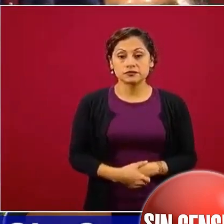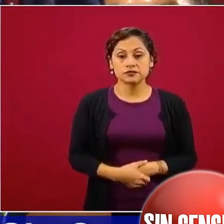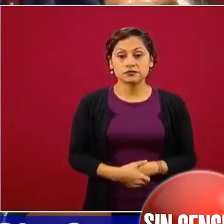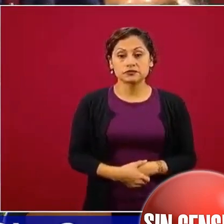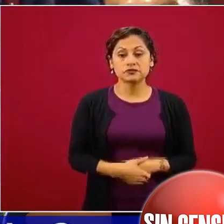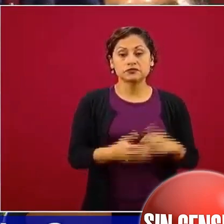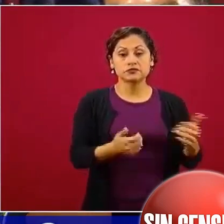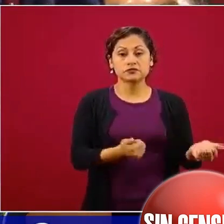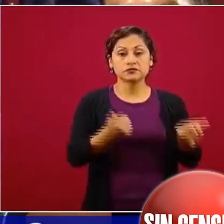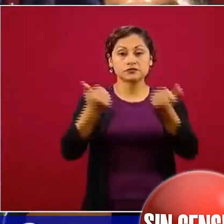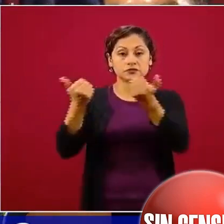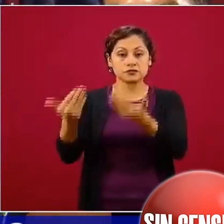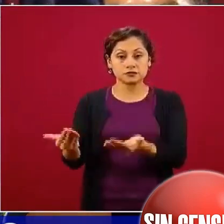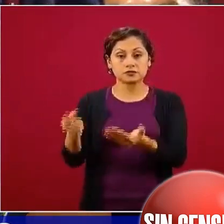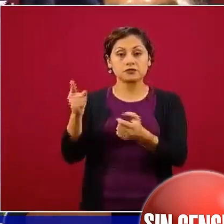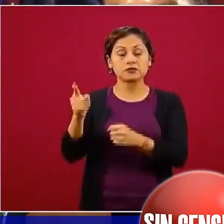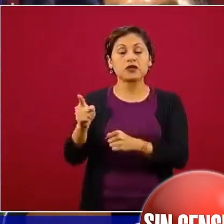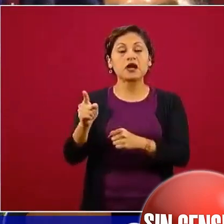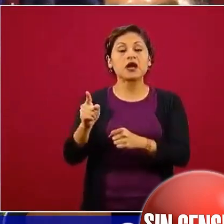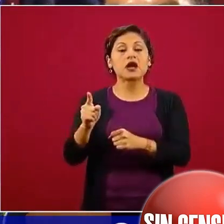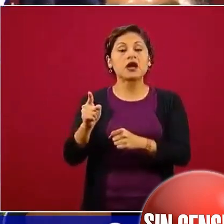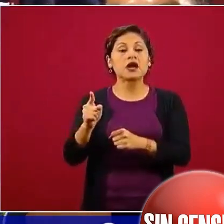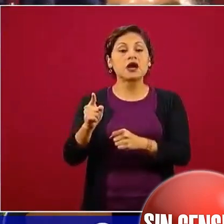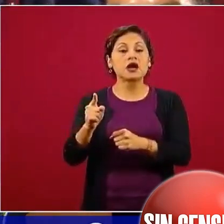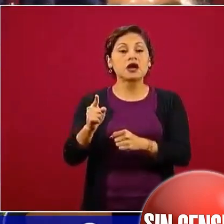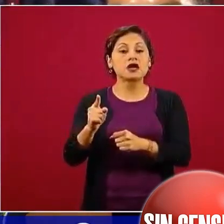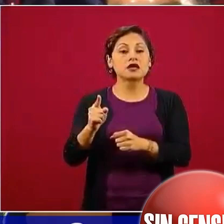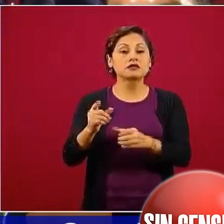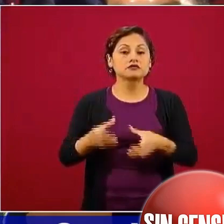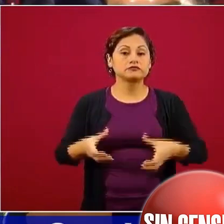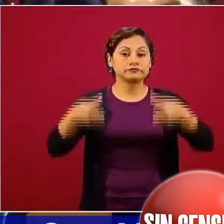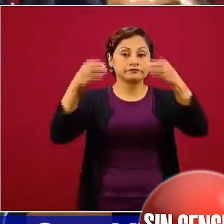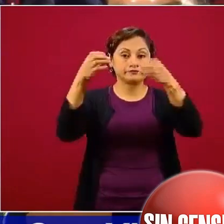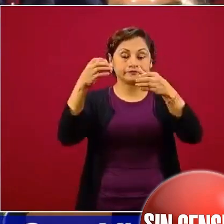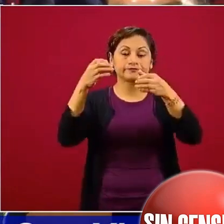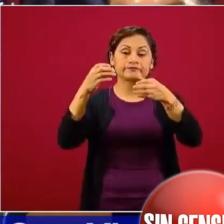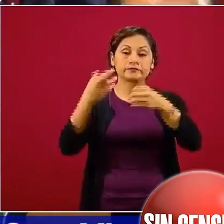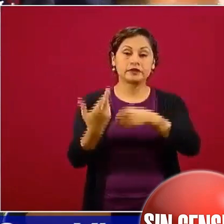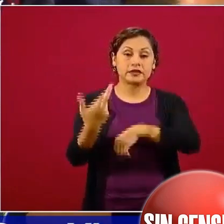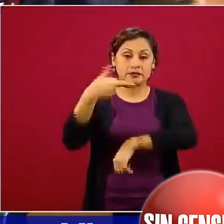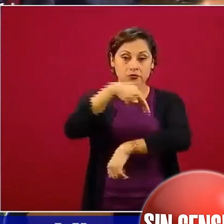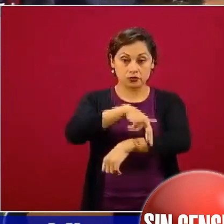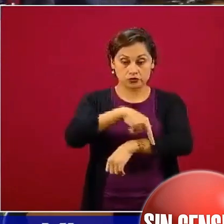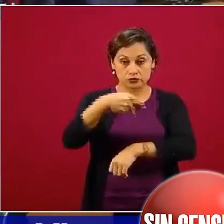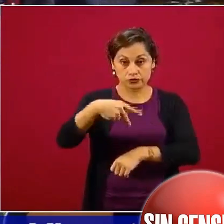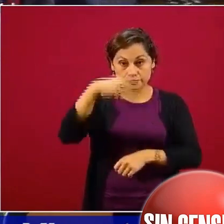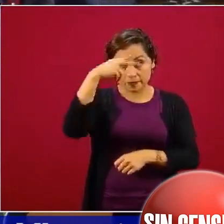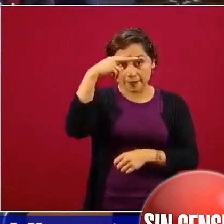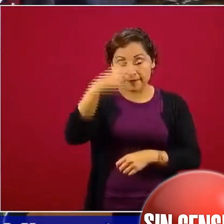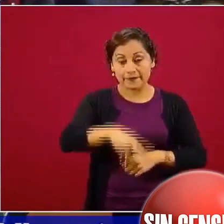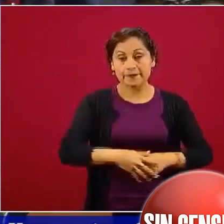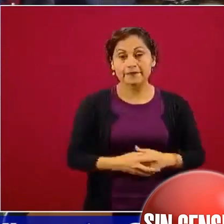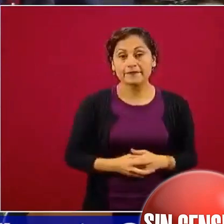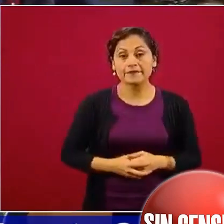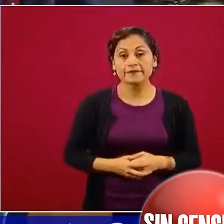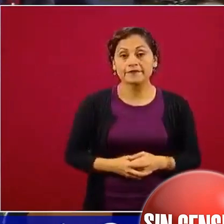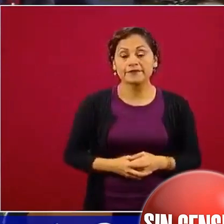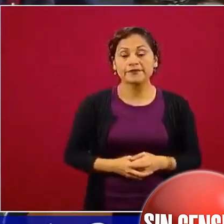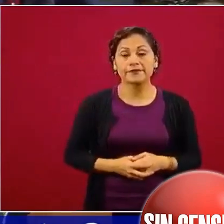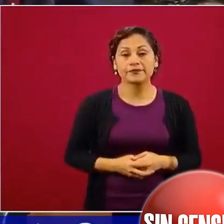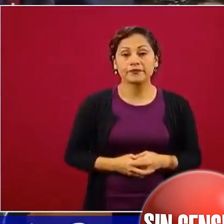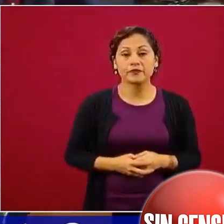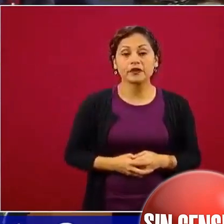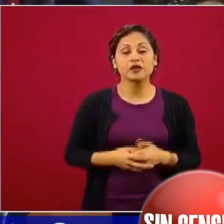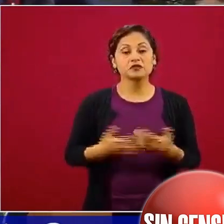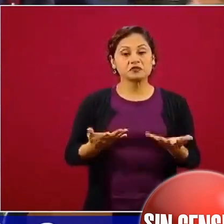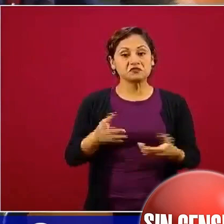hemiciclo de la Revolución Mexicana. Y cabe señalar, presidente, que murió como un hombre pobre,